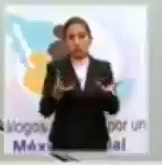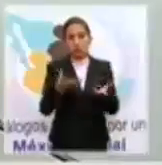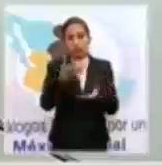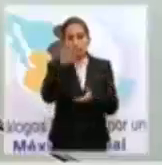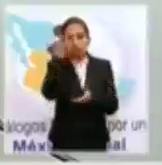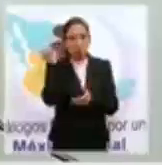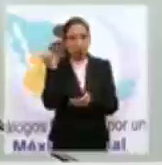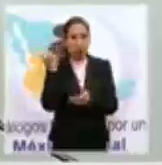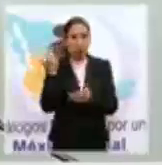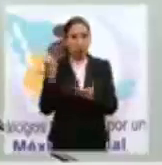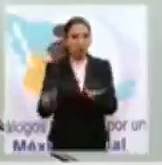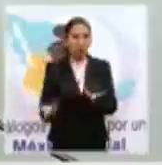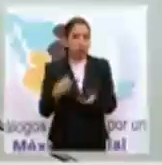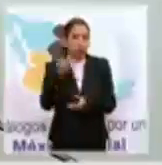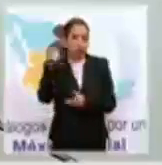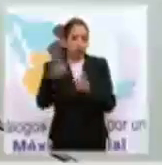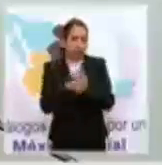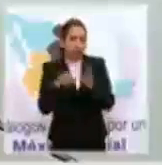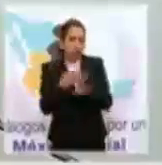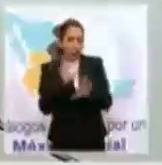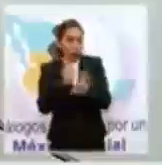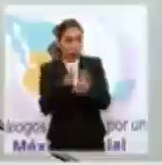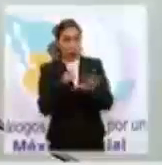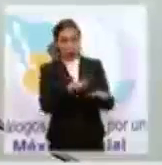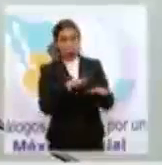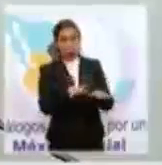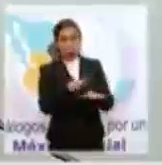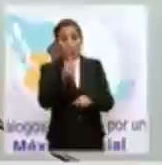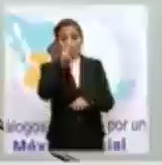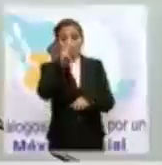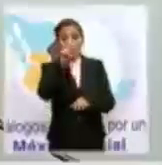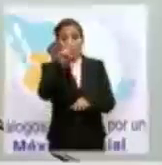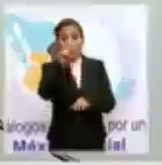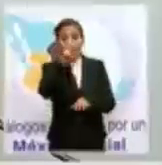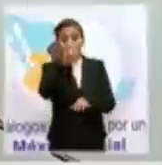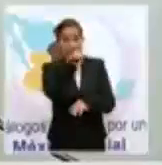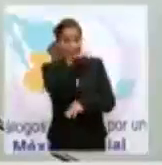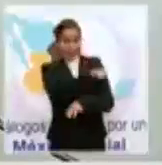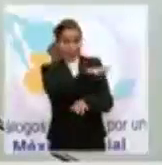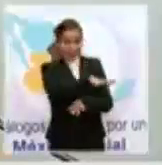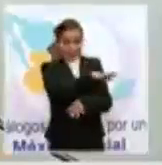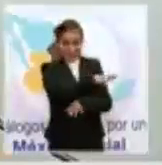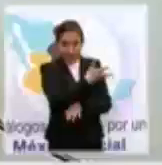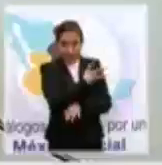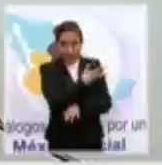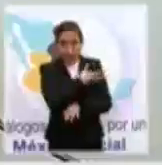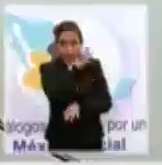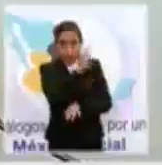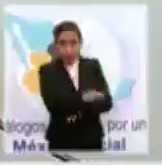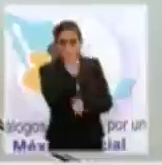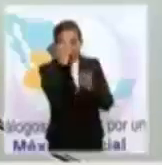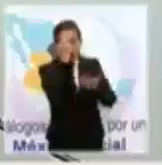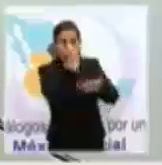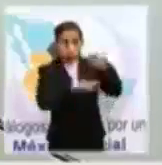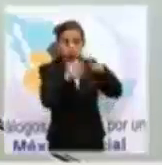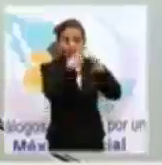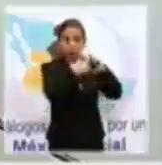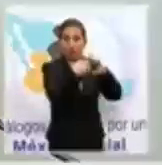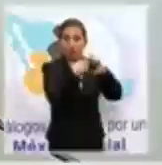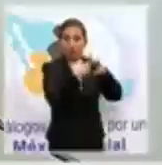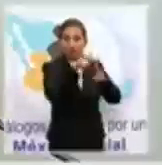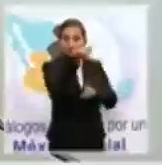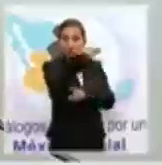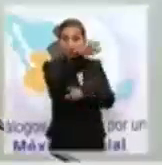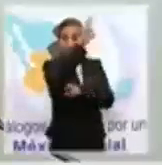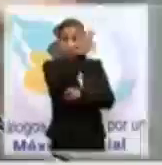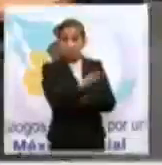además ya no hablo de otra cosa porque realmente quedé muy impactada con Polonia. De ellos tienen porcentaje de estudiantes sobresalientes en matemáticas,